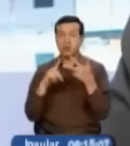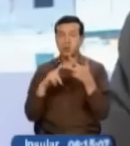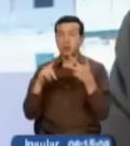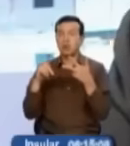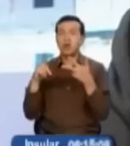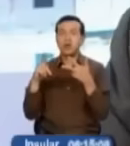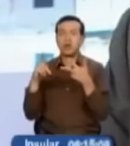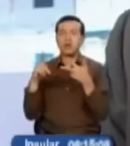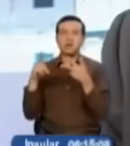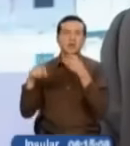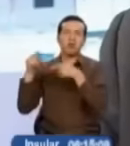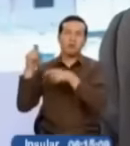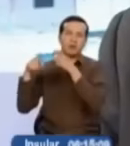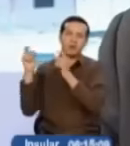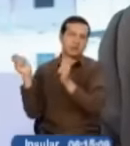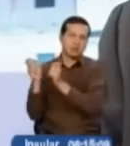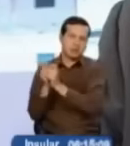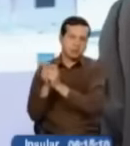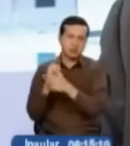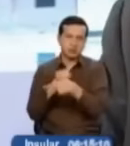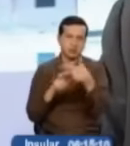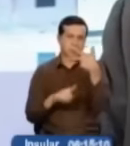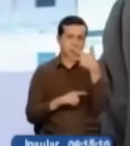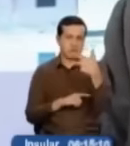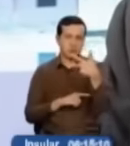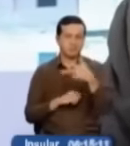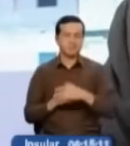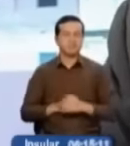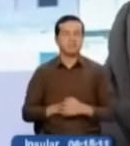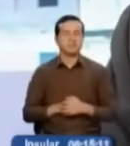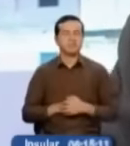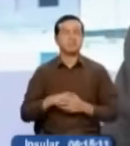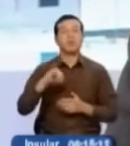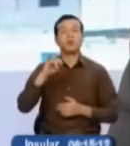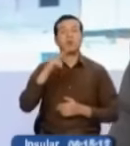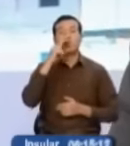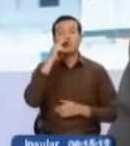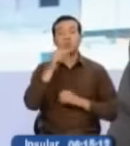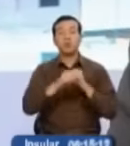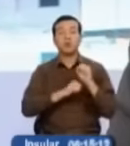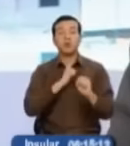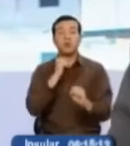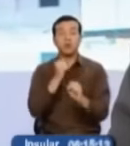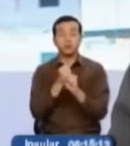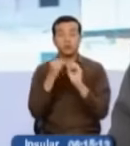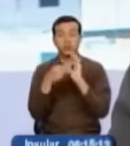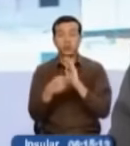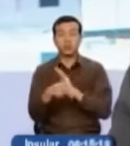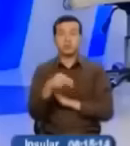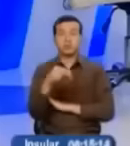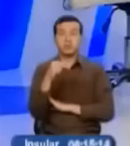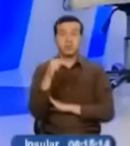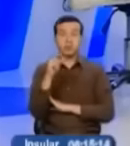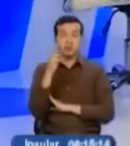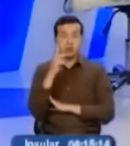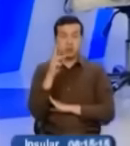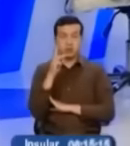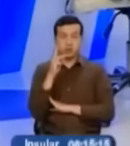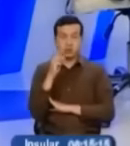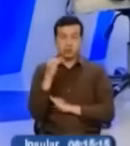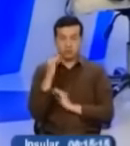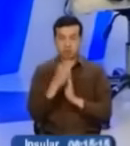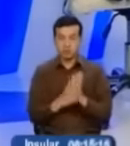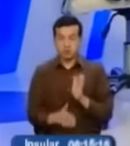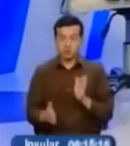popular y solidario. A junio del año 2016, del que nos